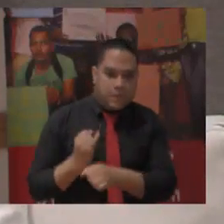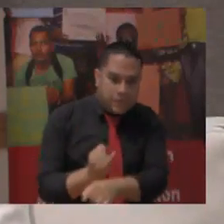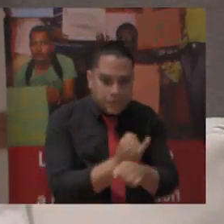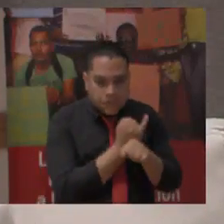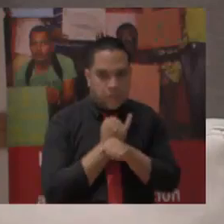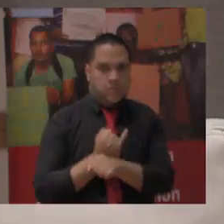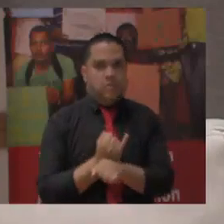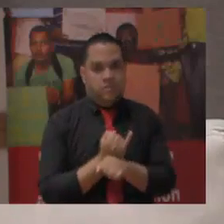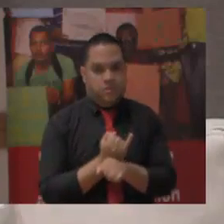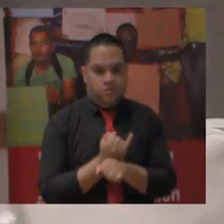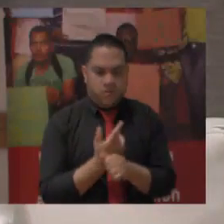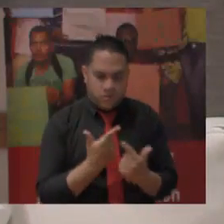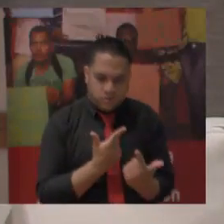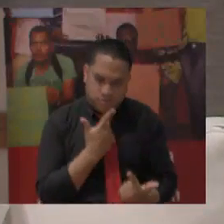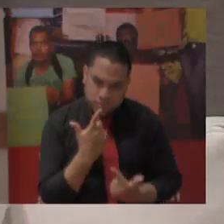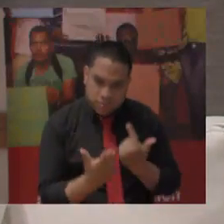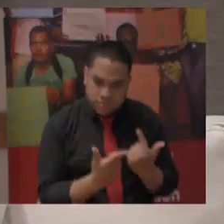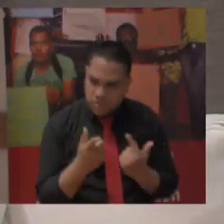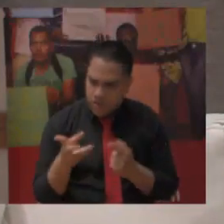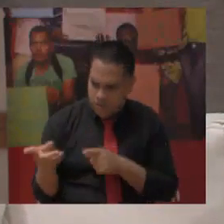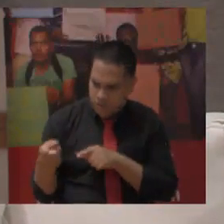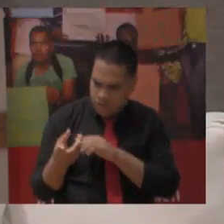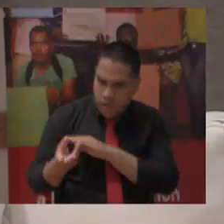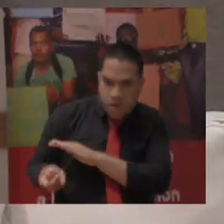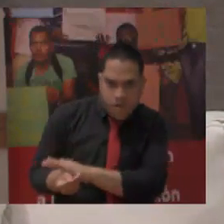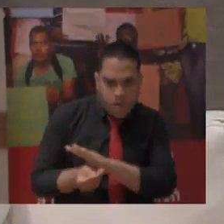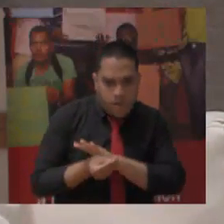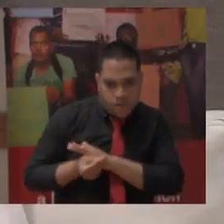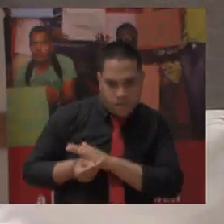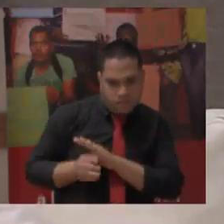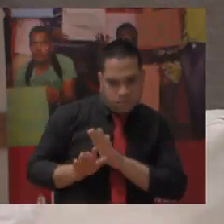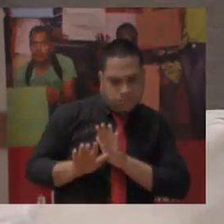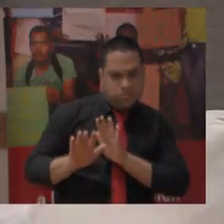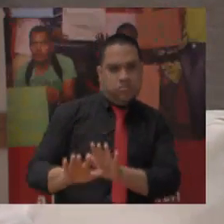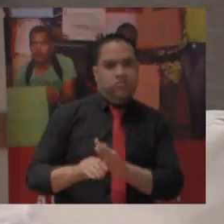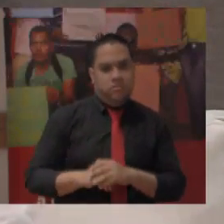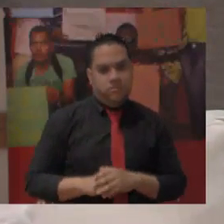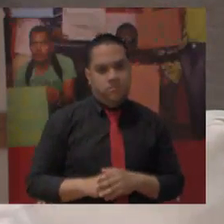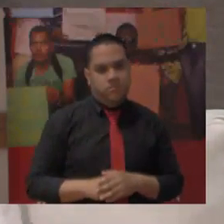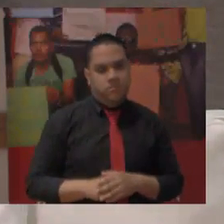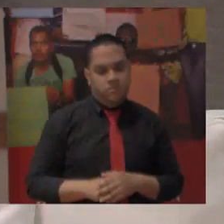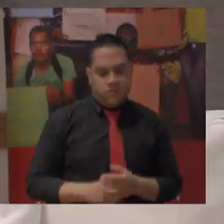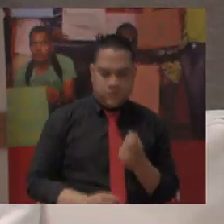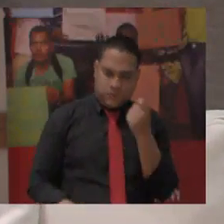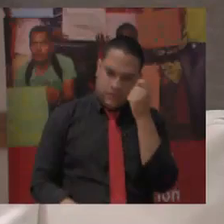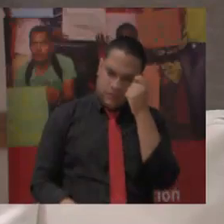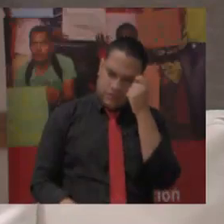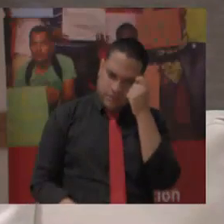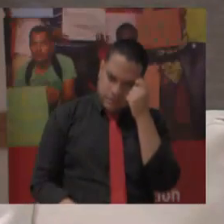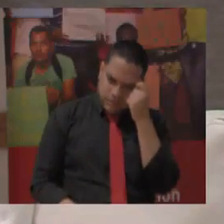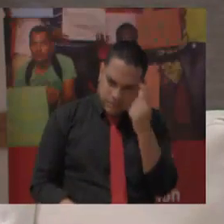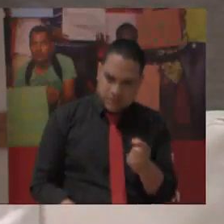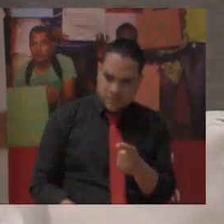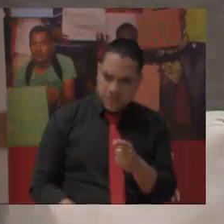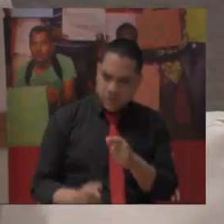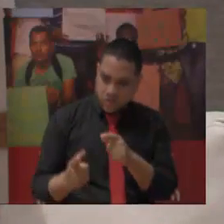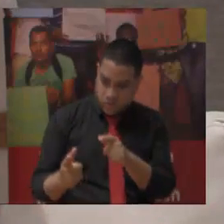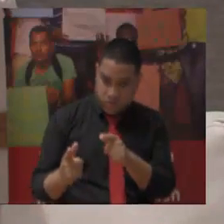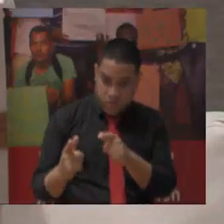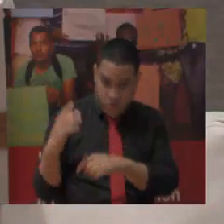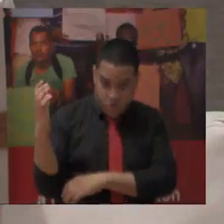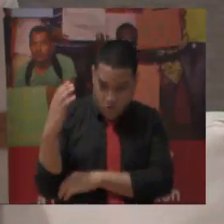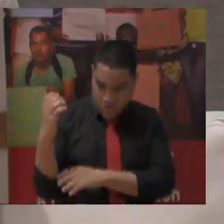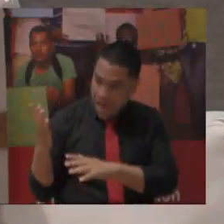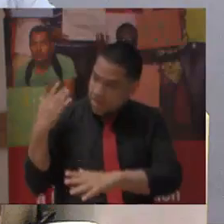institucionalidad, seguir luchando contra la corrupción. Tenemos que entender que el origen del conflicto en este país es diferente. No es lo